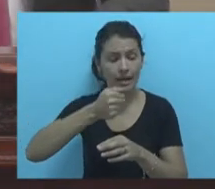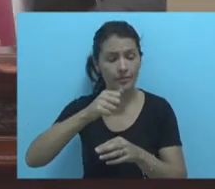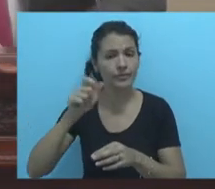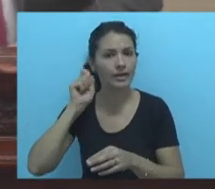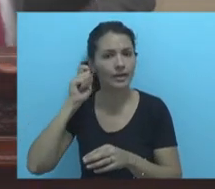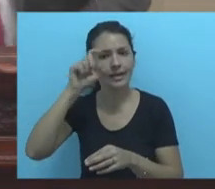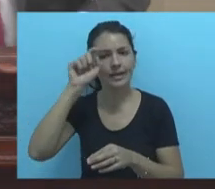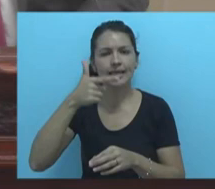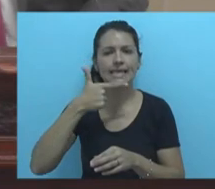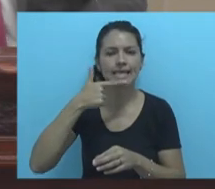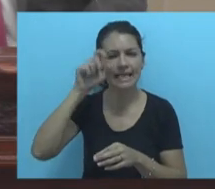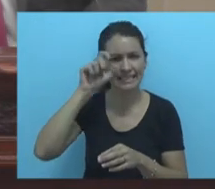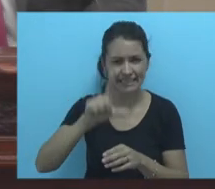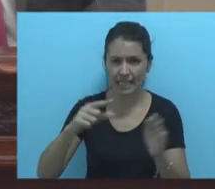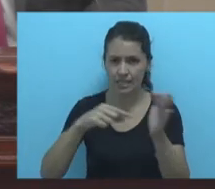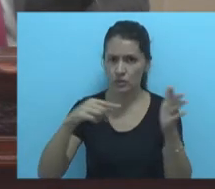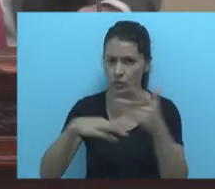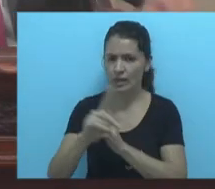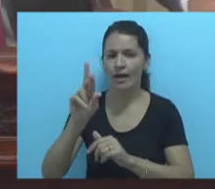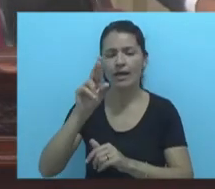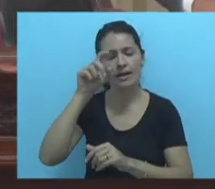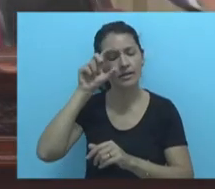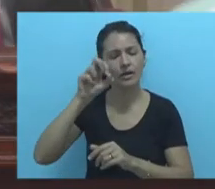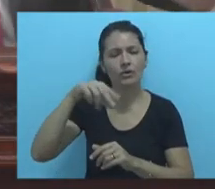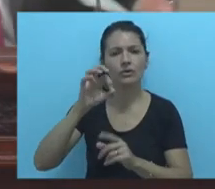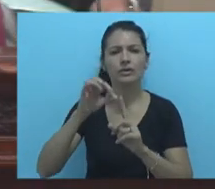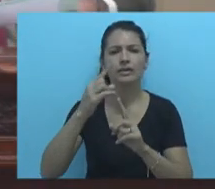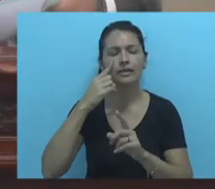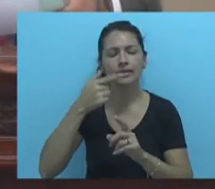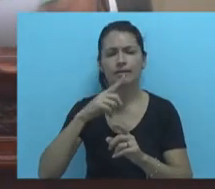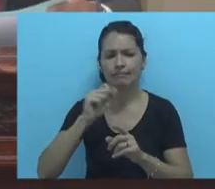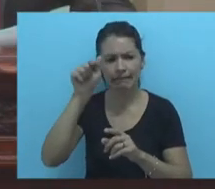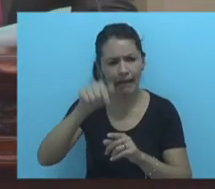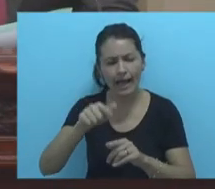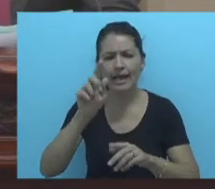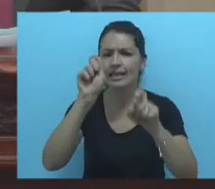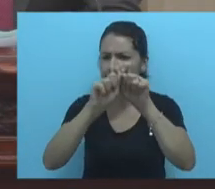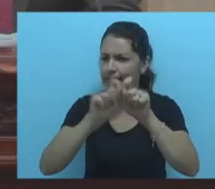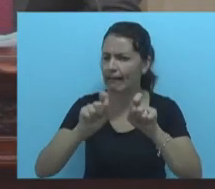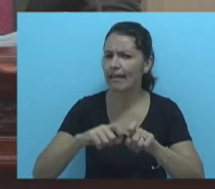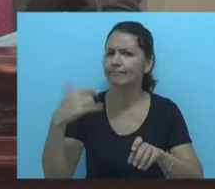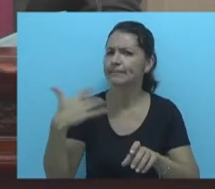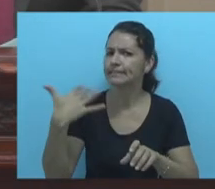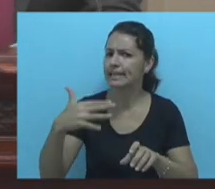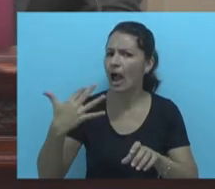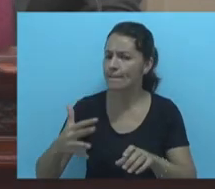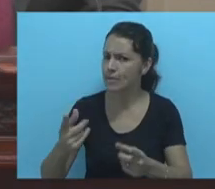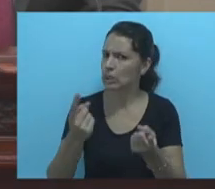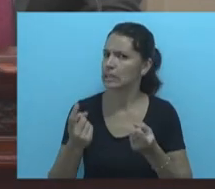A consideración el tratamiento sobre tablas del proyecto de comunicación. A votación, resulta